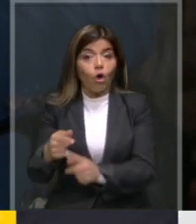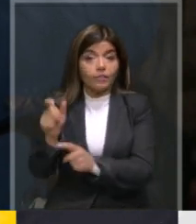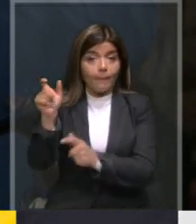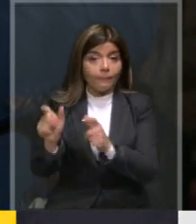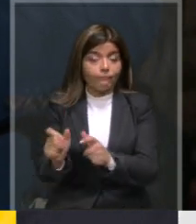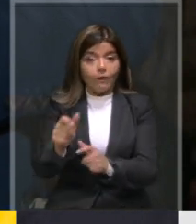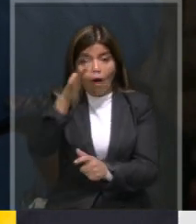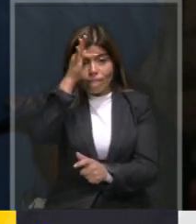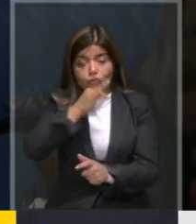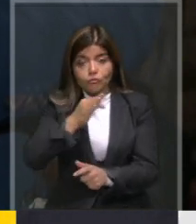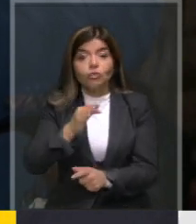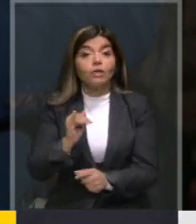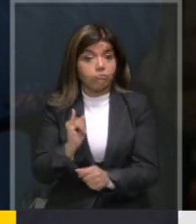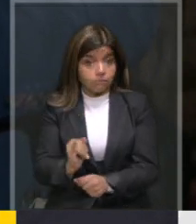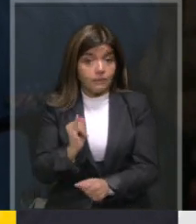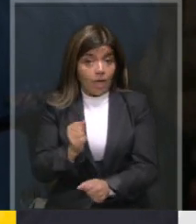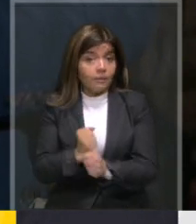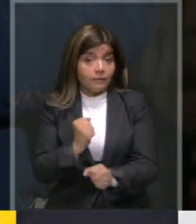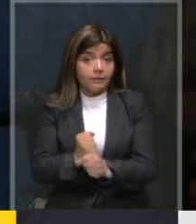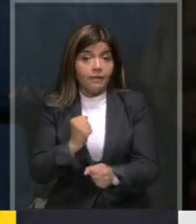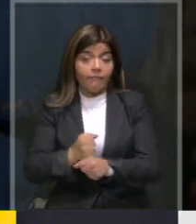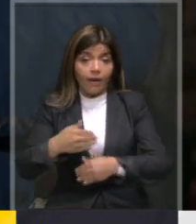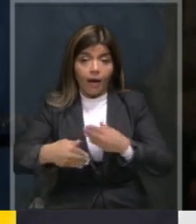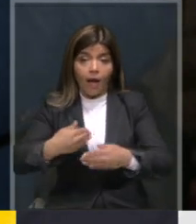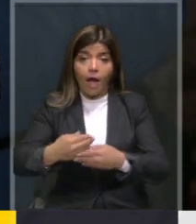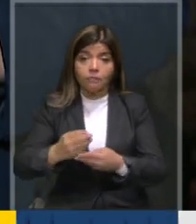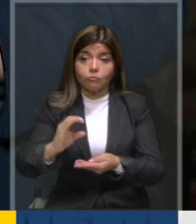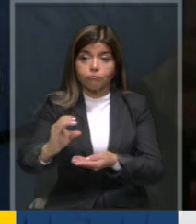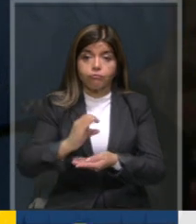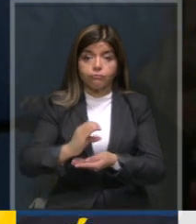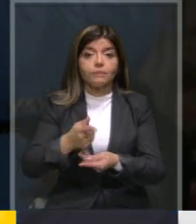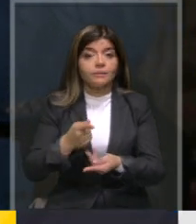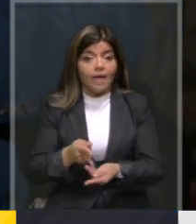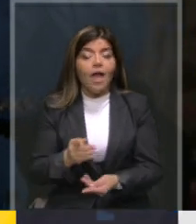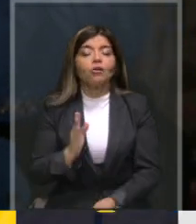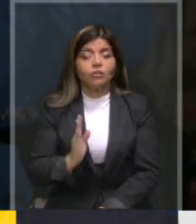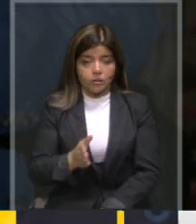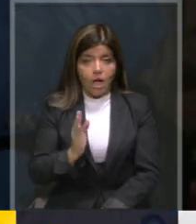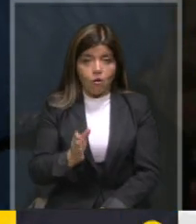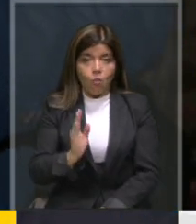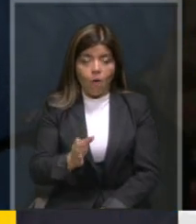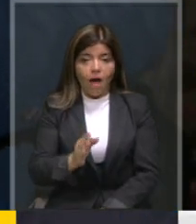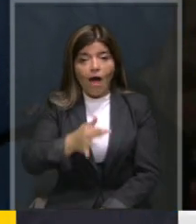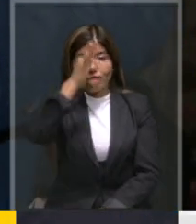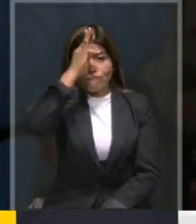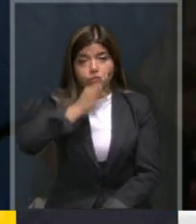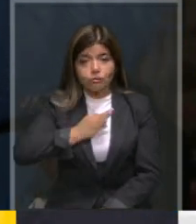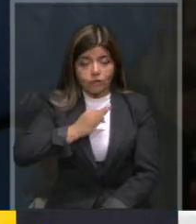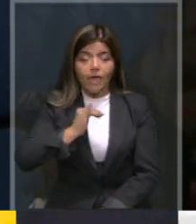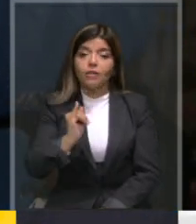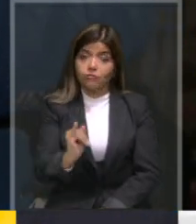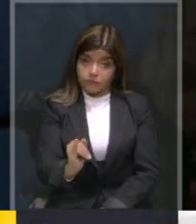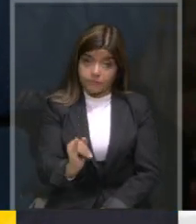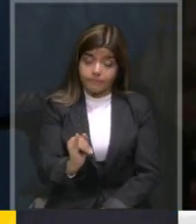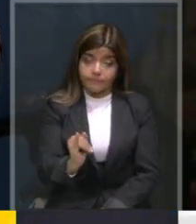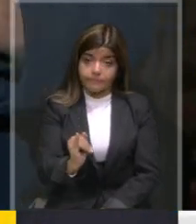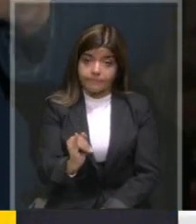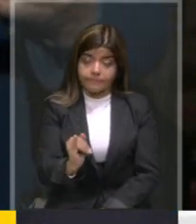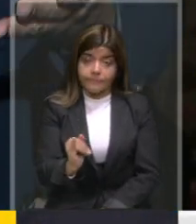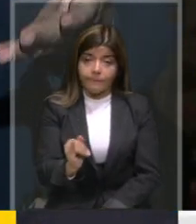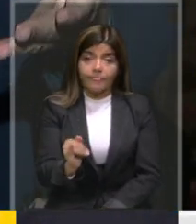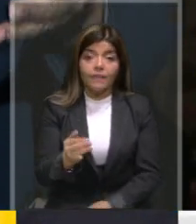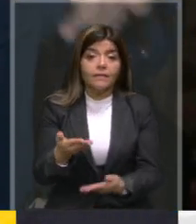estaban en este instante recibiendo todavía remuneraciones Sí habían personas que estaban todavía estaban todavía como funcionarios de hecho y